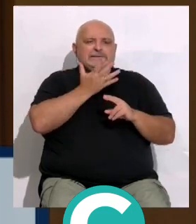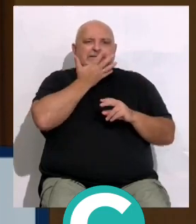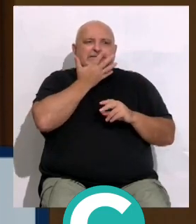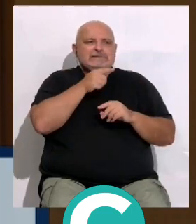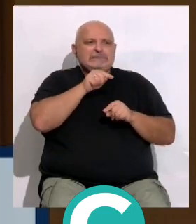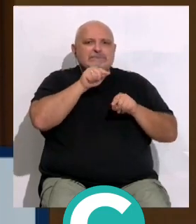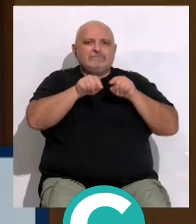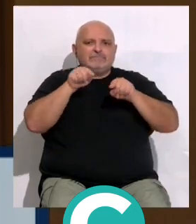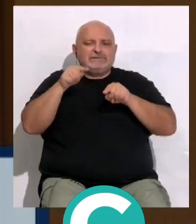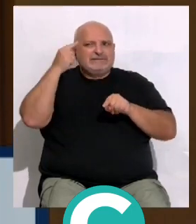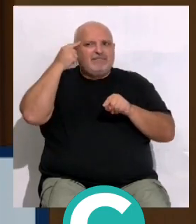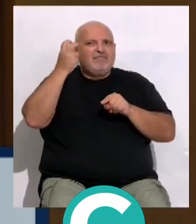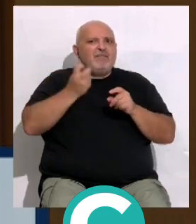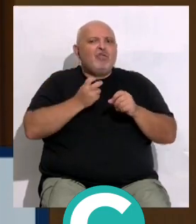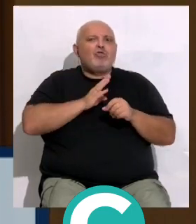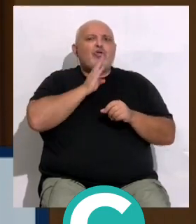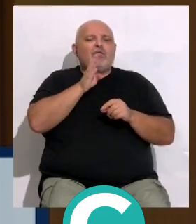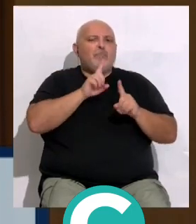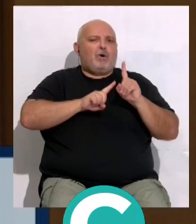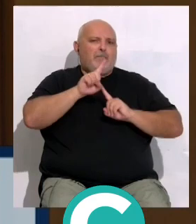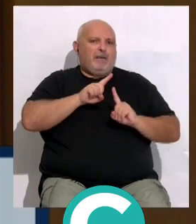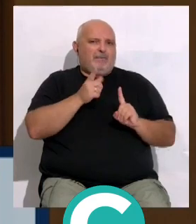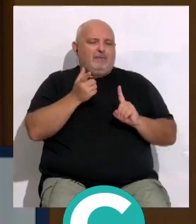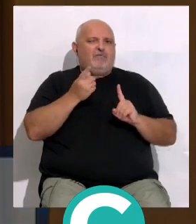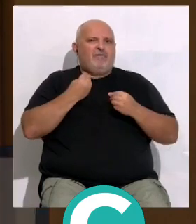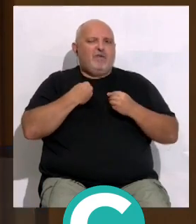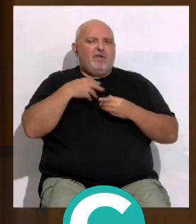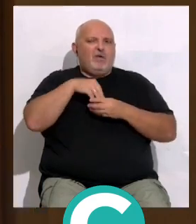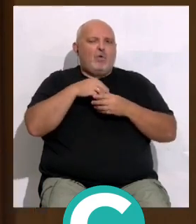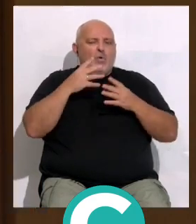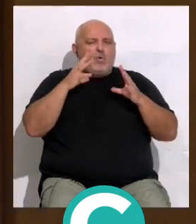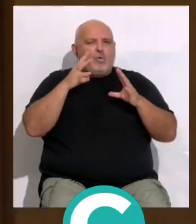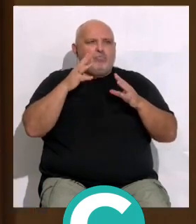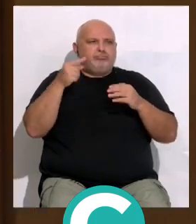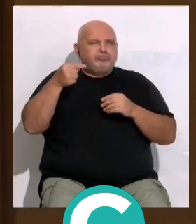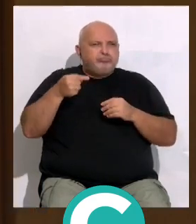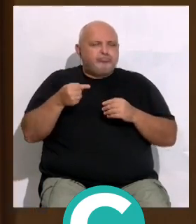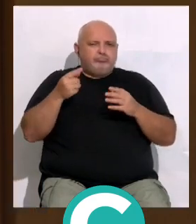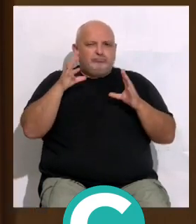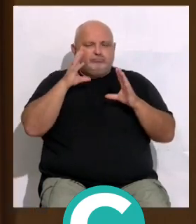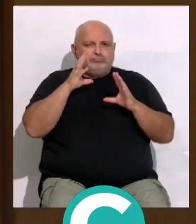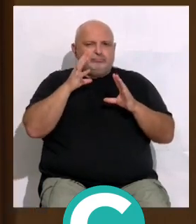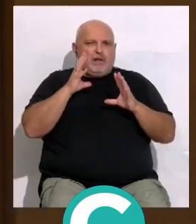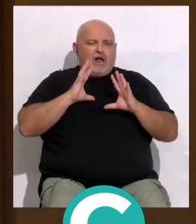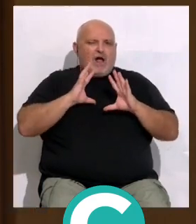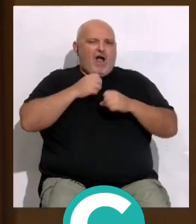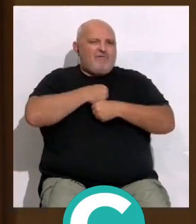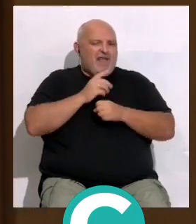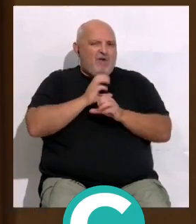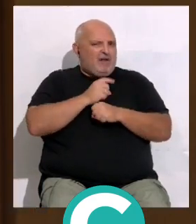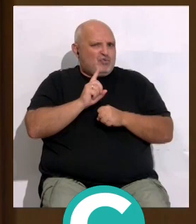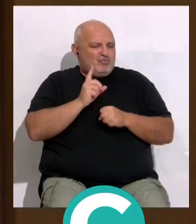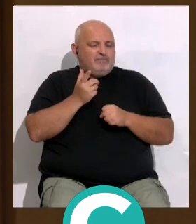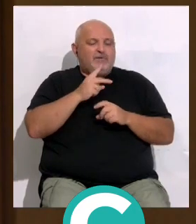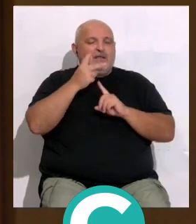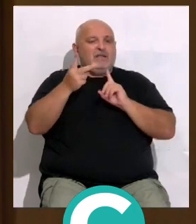y puedan de alguna forma no vivirlo de una forma dramática. Eso es muy importante también. Y lo